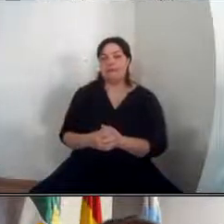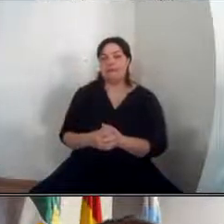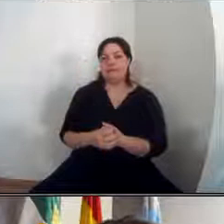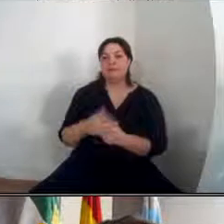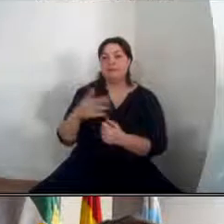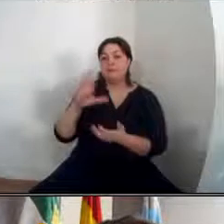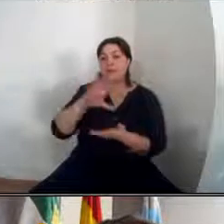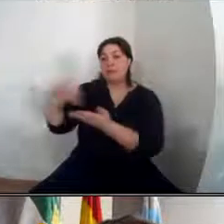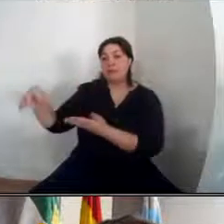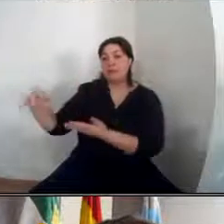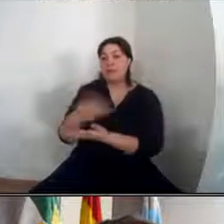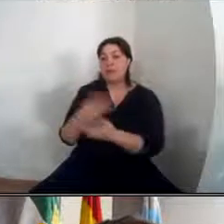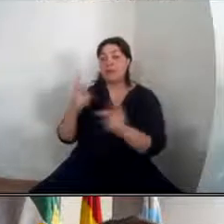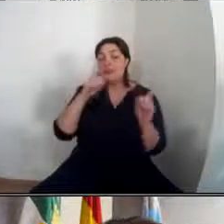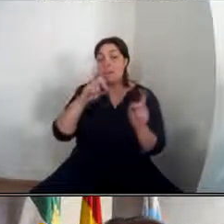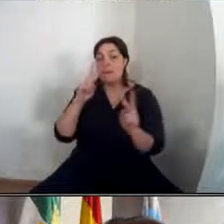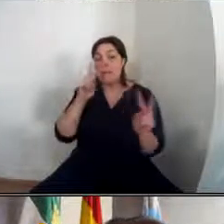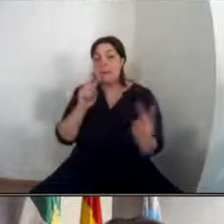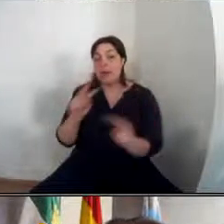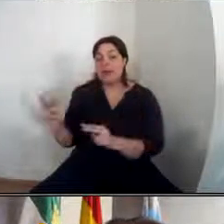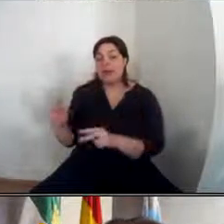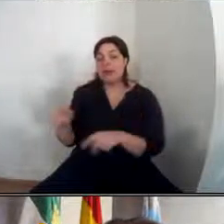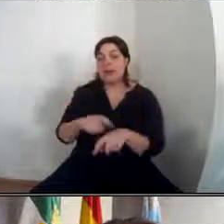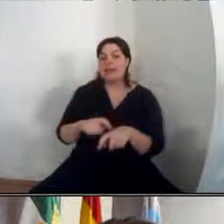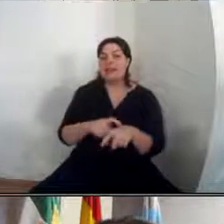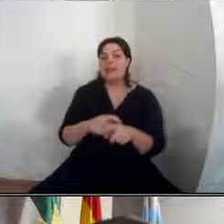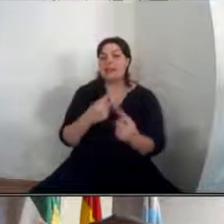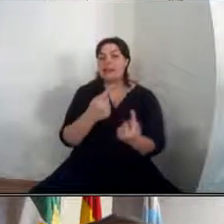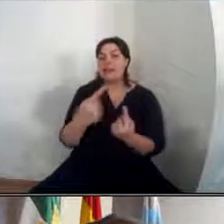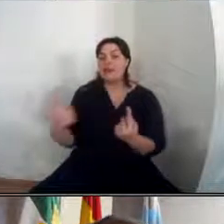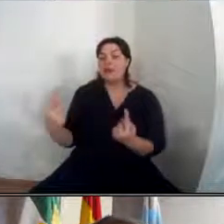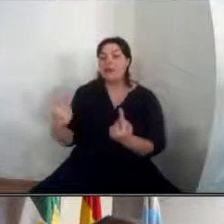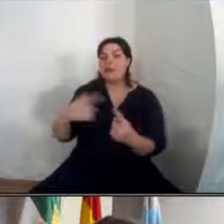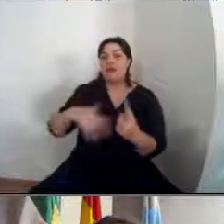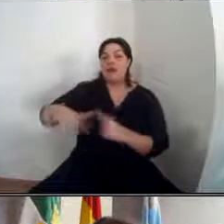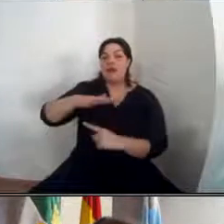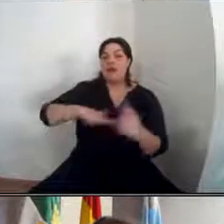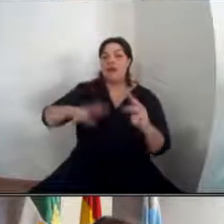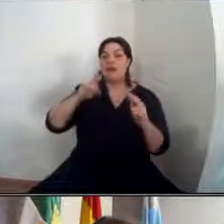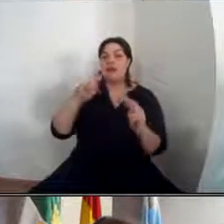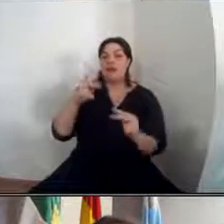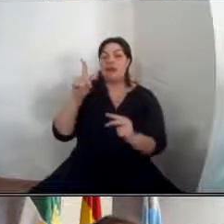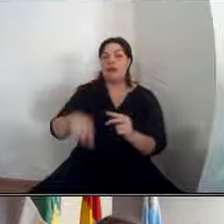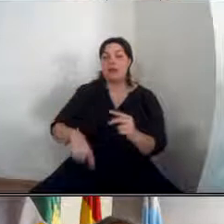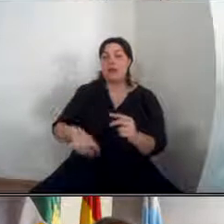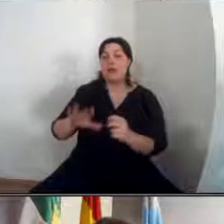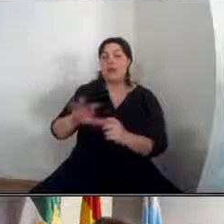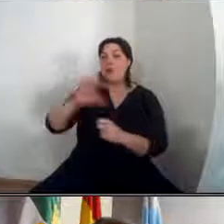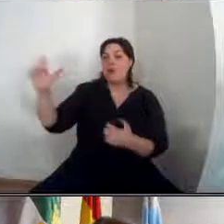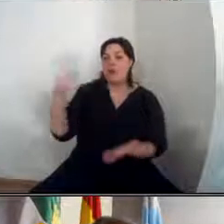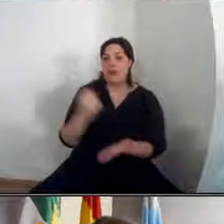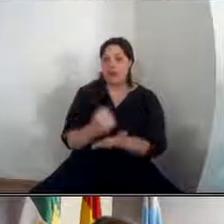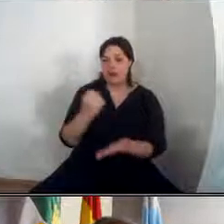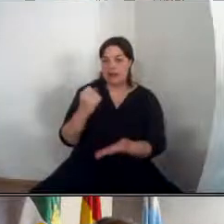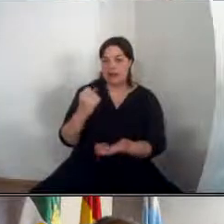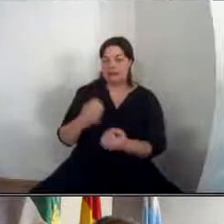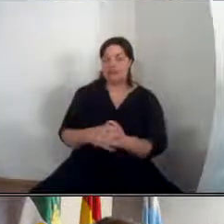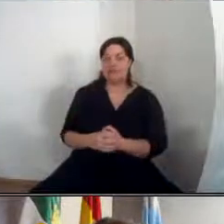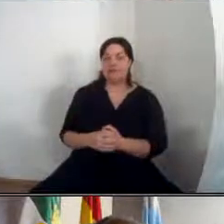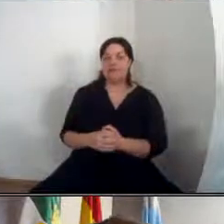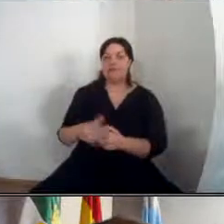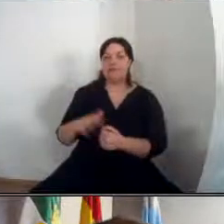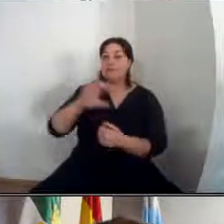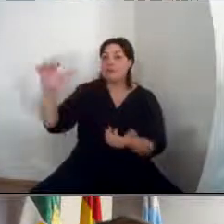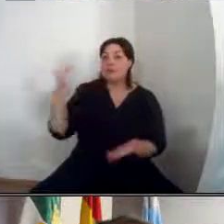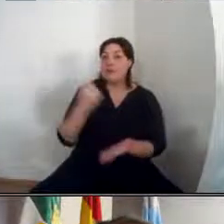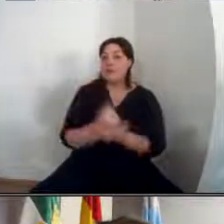cualquiera de los aspectos que podamos ver a nuestro alrededor siempre está la marca de Europa y la marca de Europa